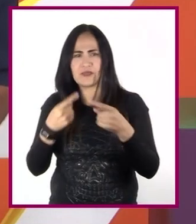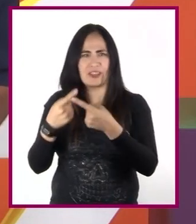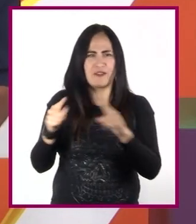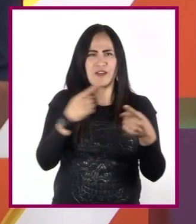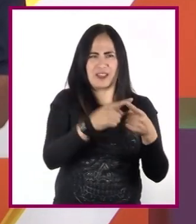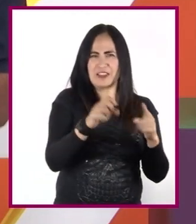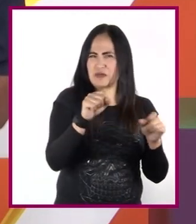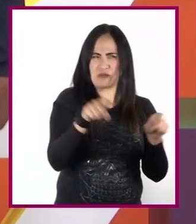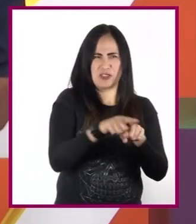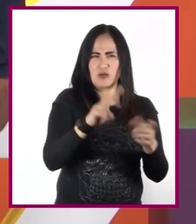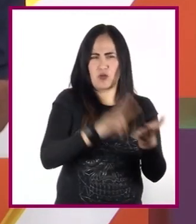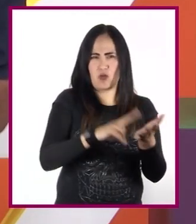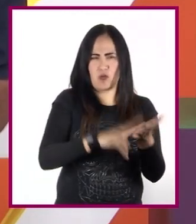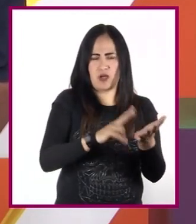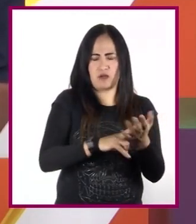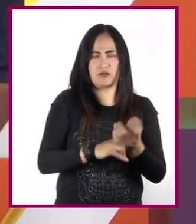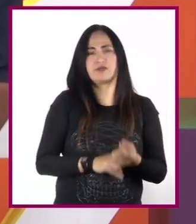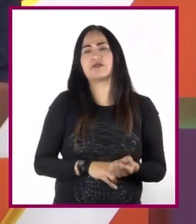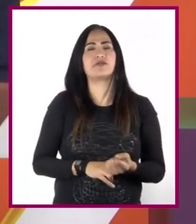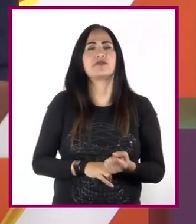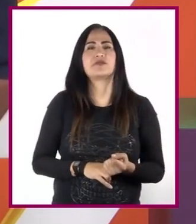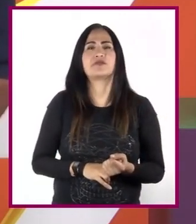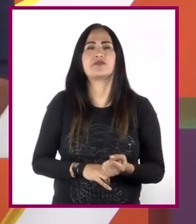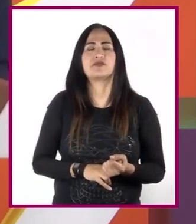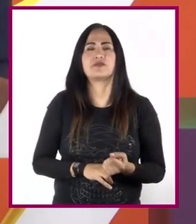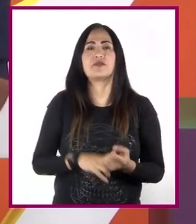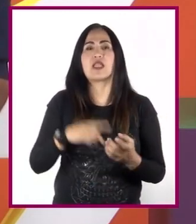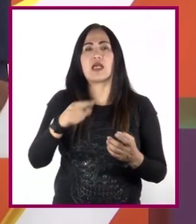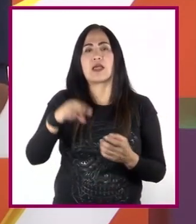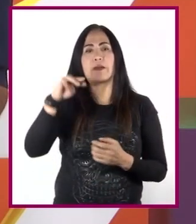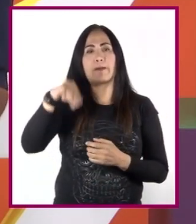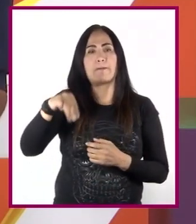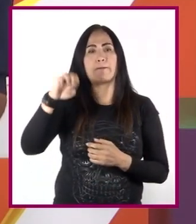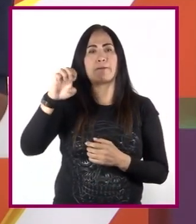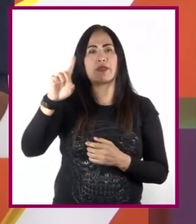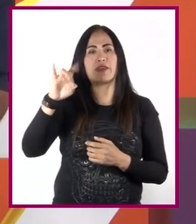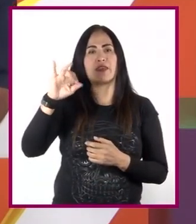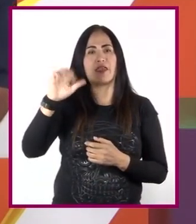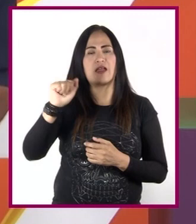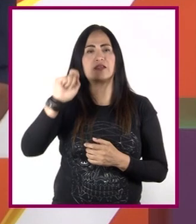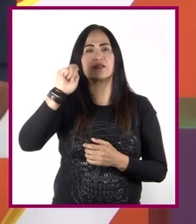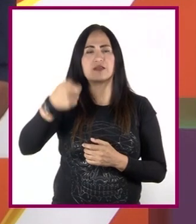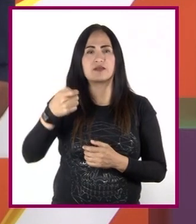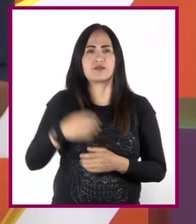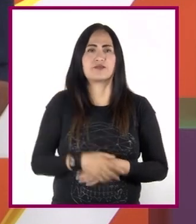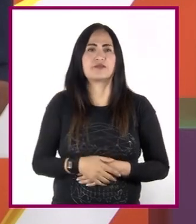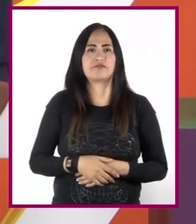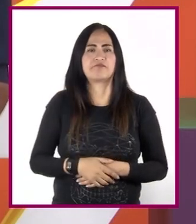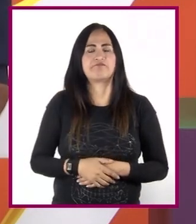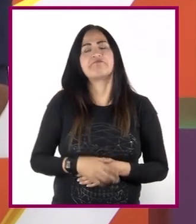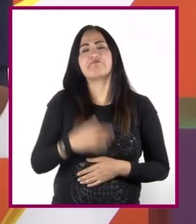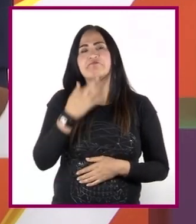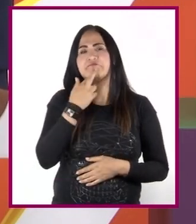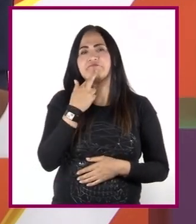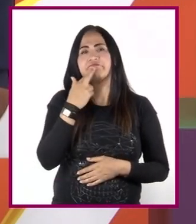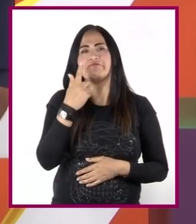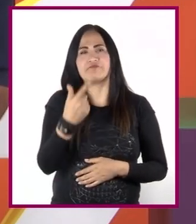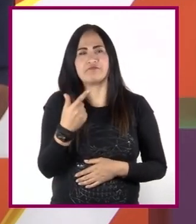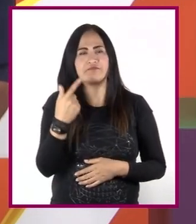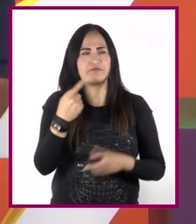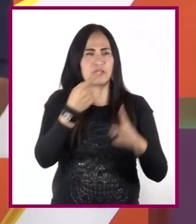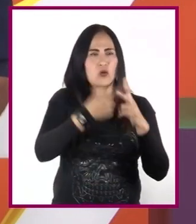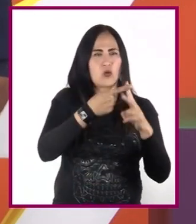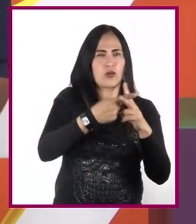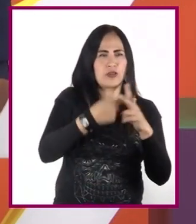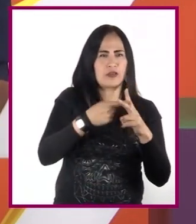mismo valor. Por tanto, en esas situaciones la media aritmética se considera como la mejor estimación de la medida